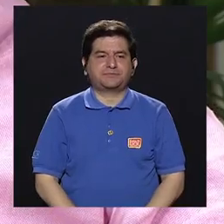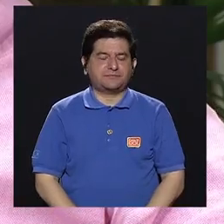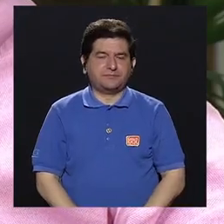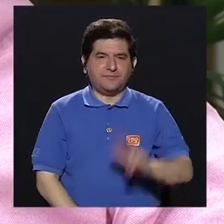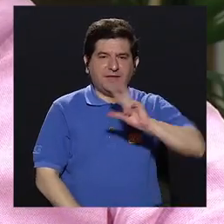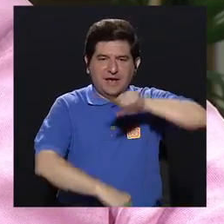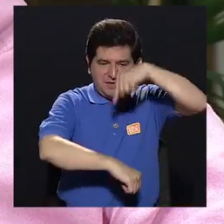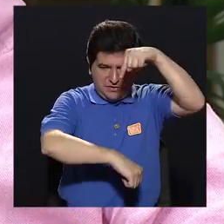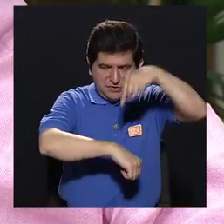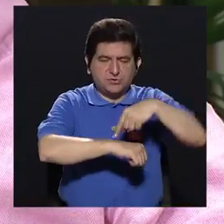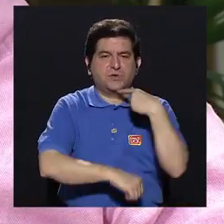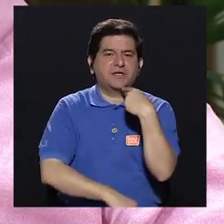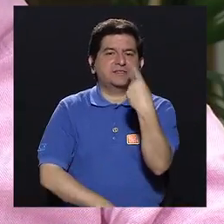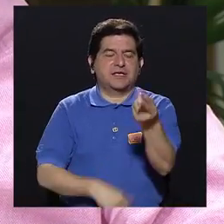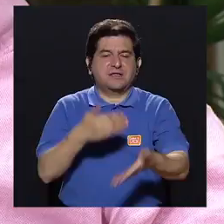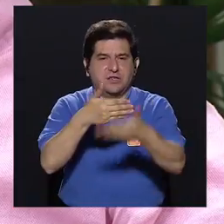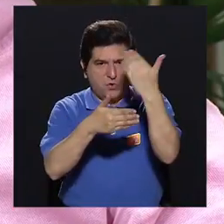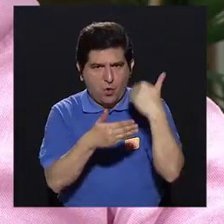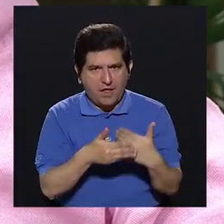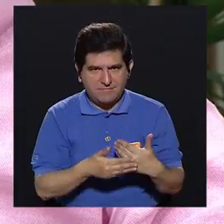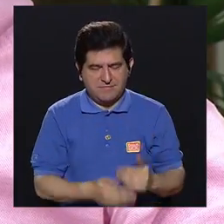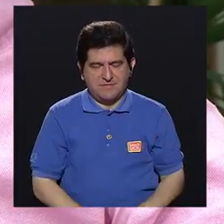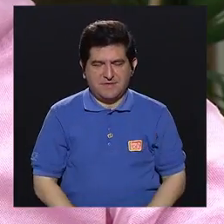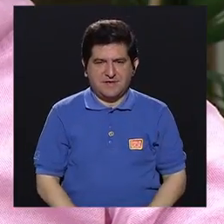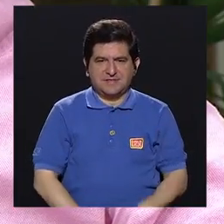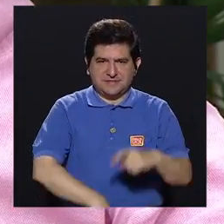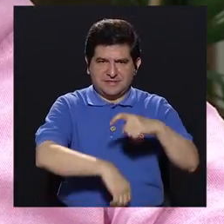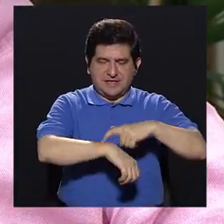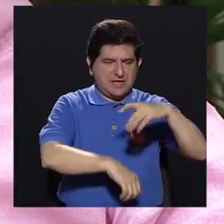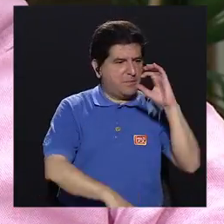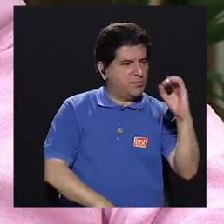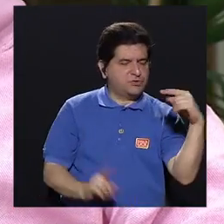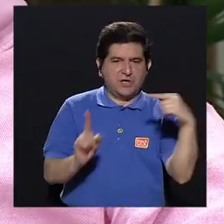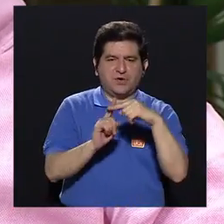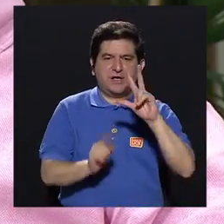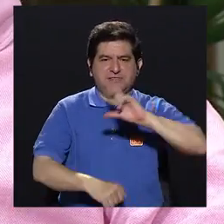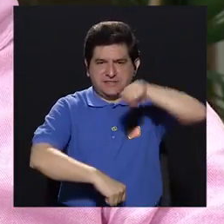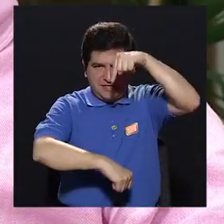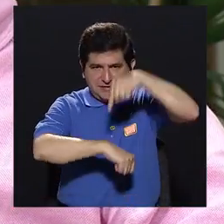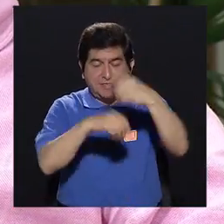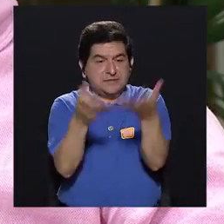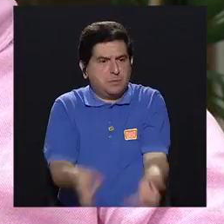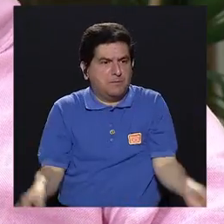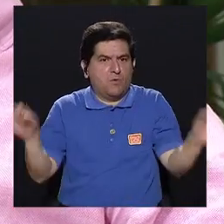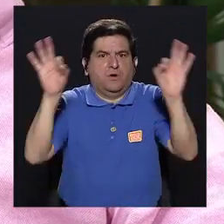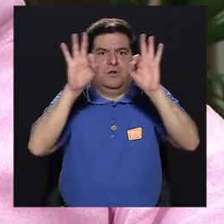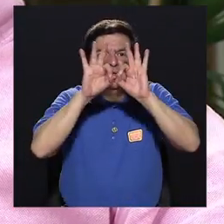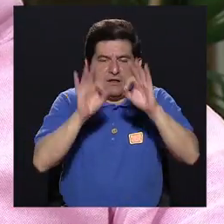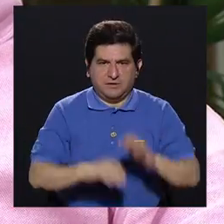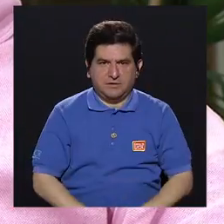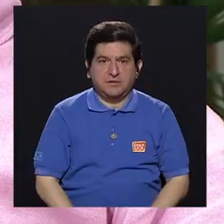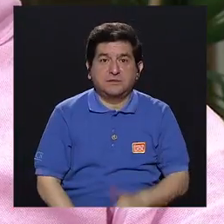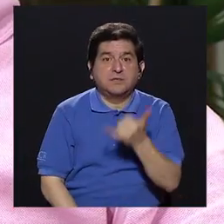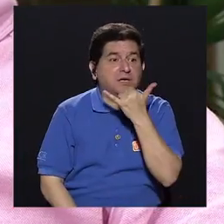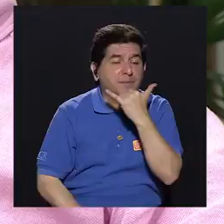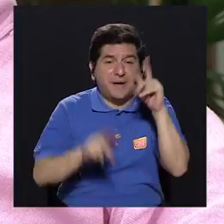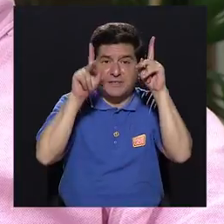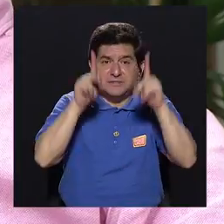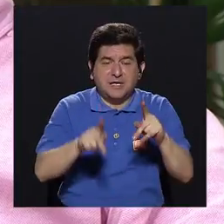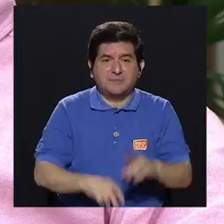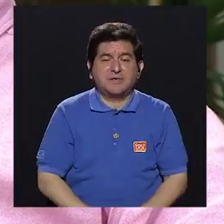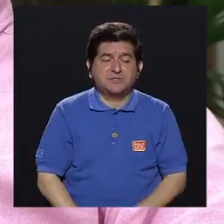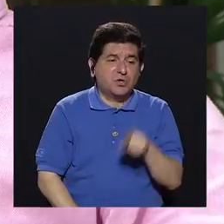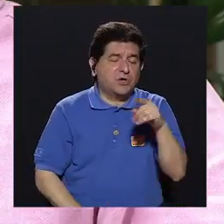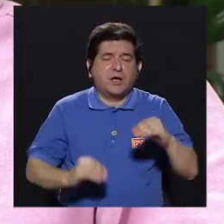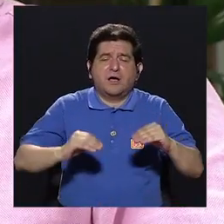en esas 3 horas que usted comenta, de que va del tiempo cero a las 3 horas y que son vitales, ¿qué pasa si la persona lo